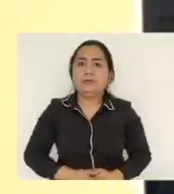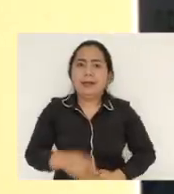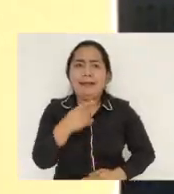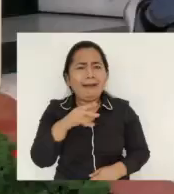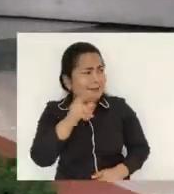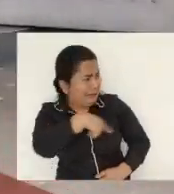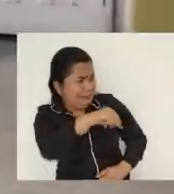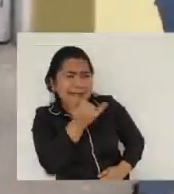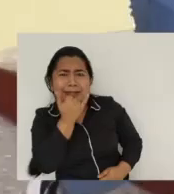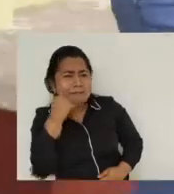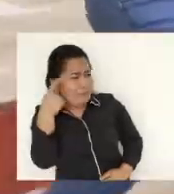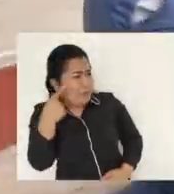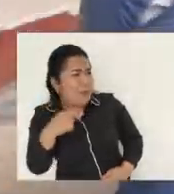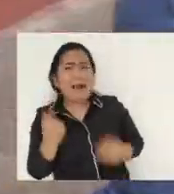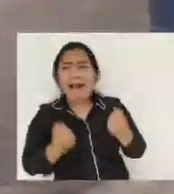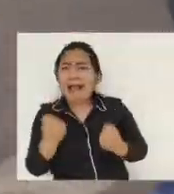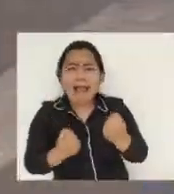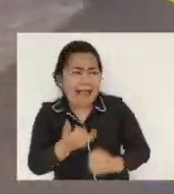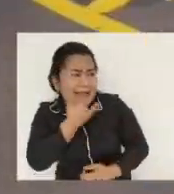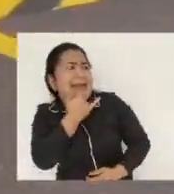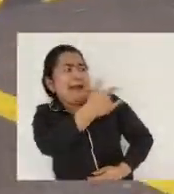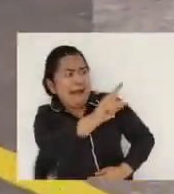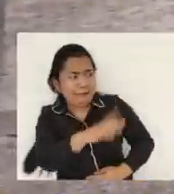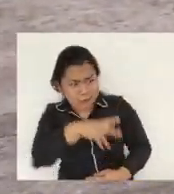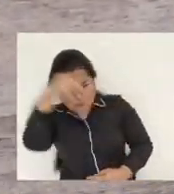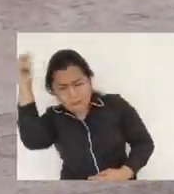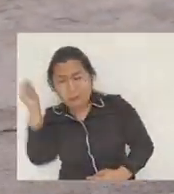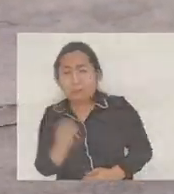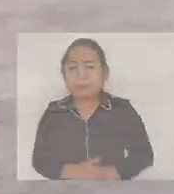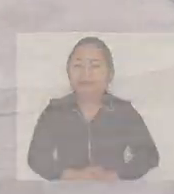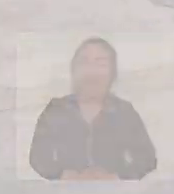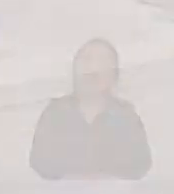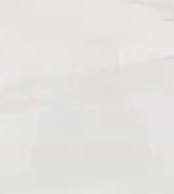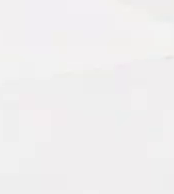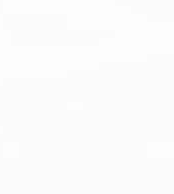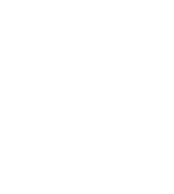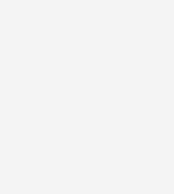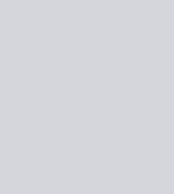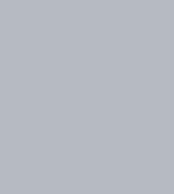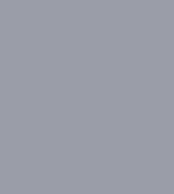¡Ve! ¡Qué es que te coge! ¿Qué es? ¡No!